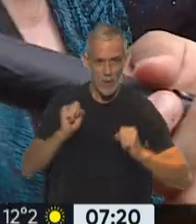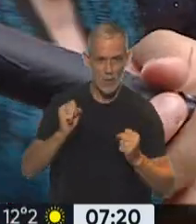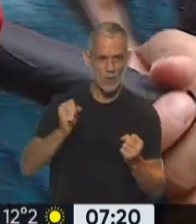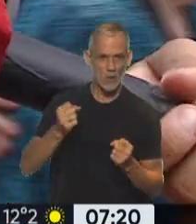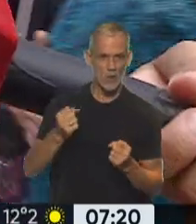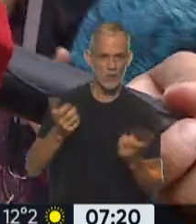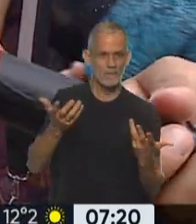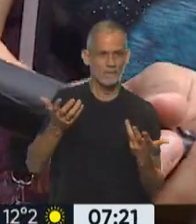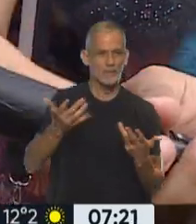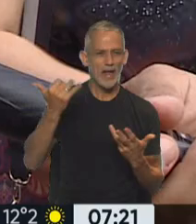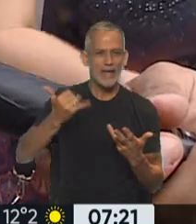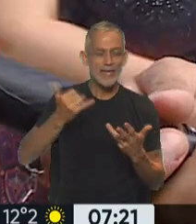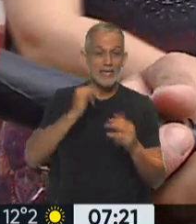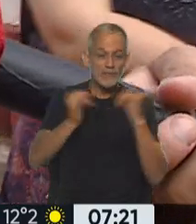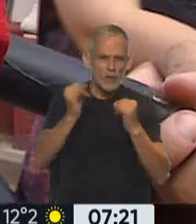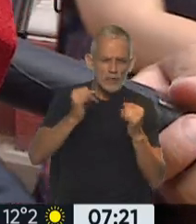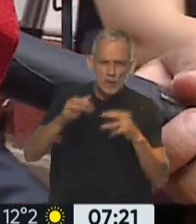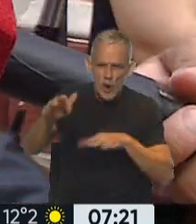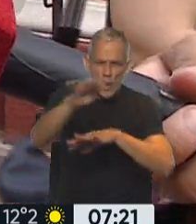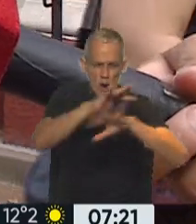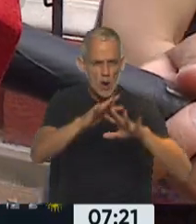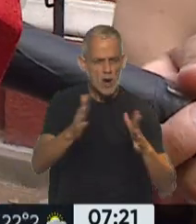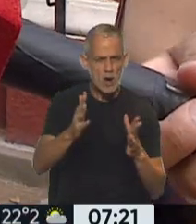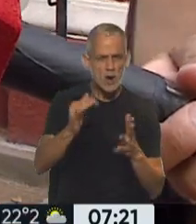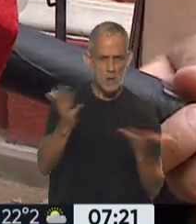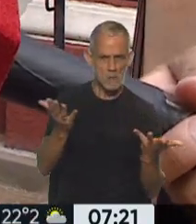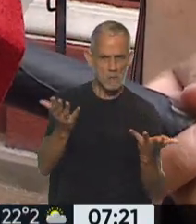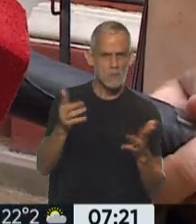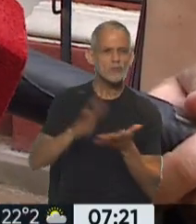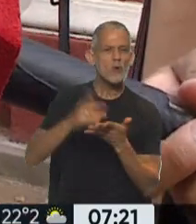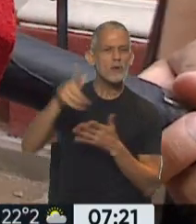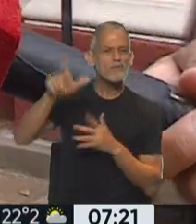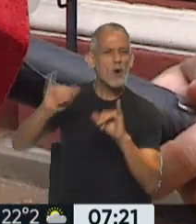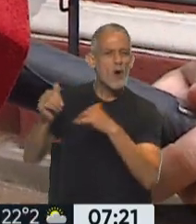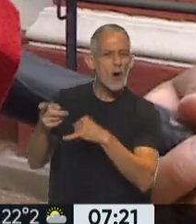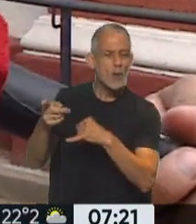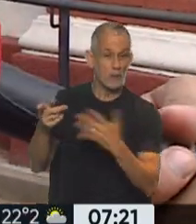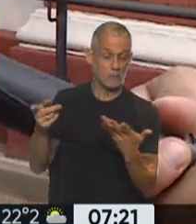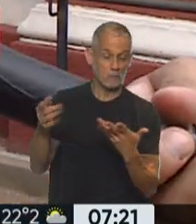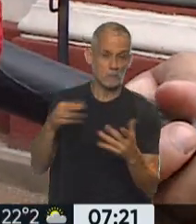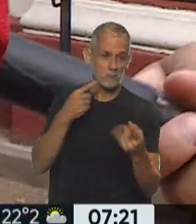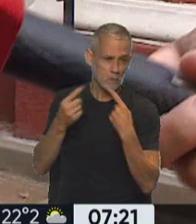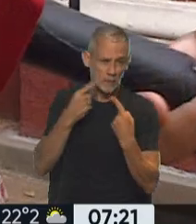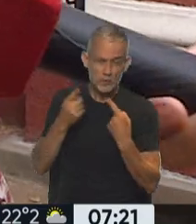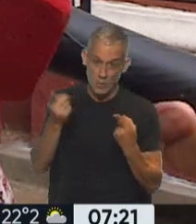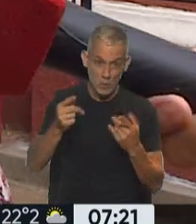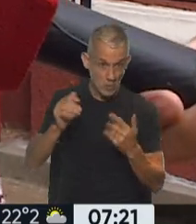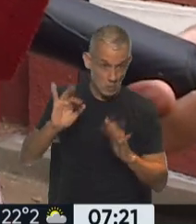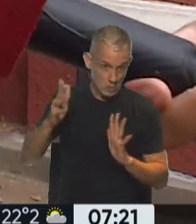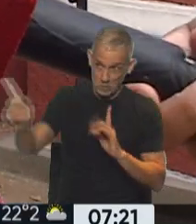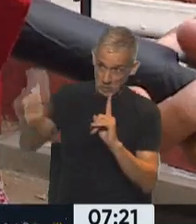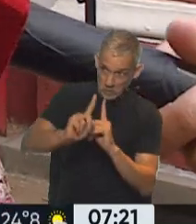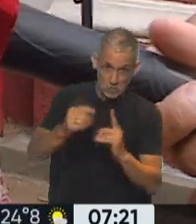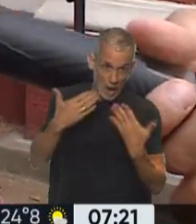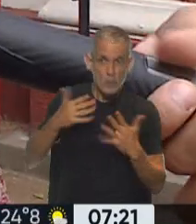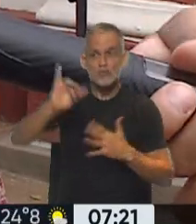aparecen estas informaciones de este joven, se lo consulta, acepta, y ya